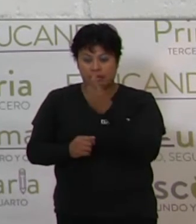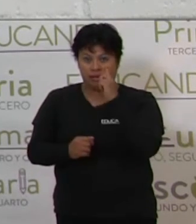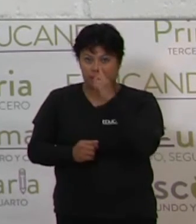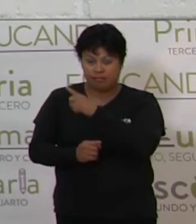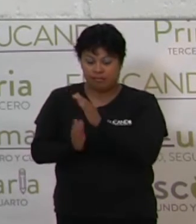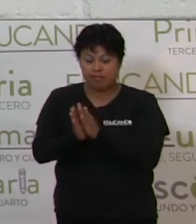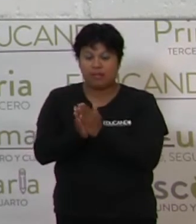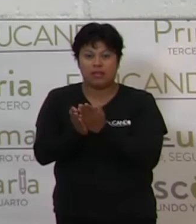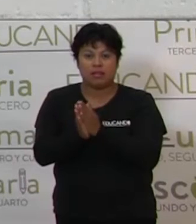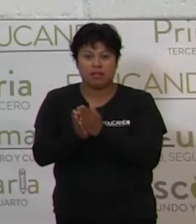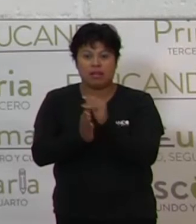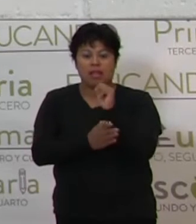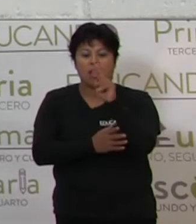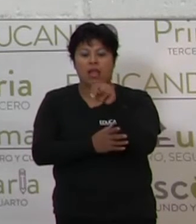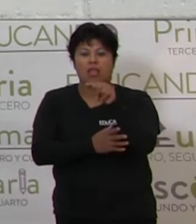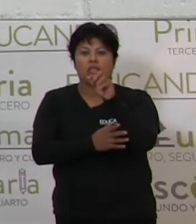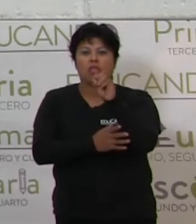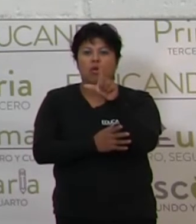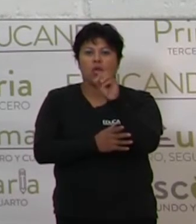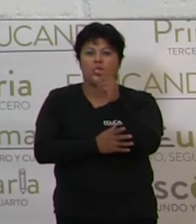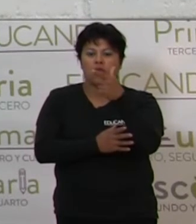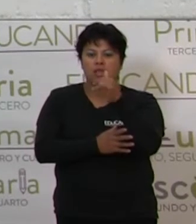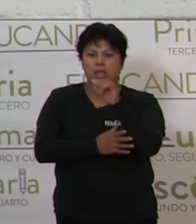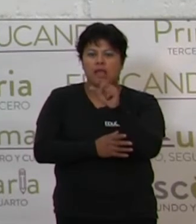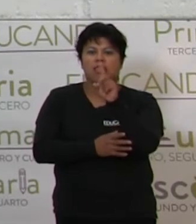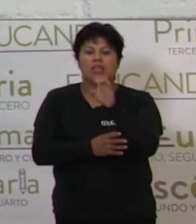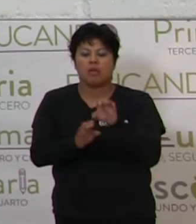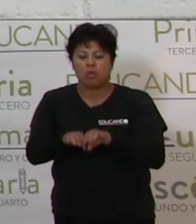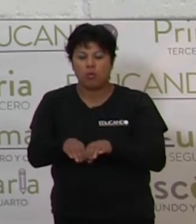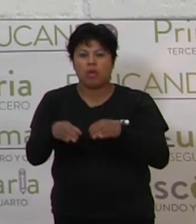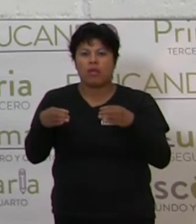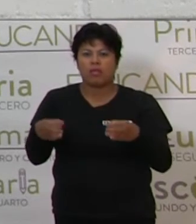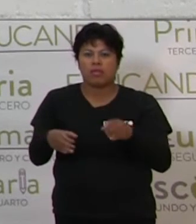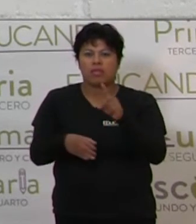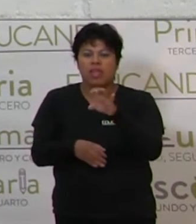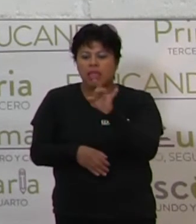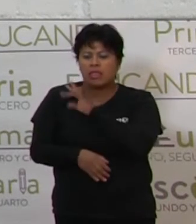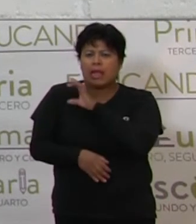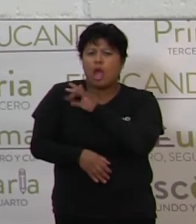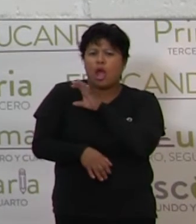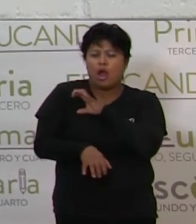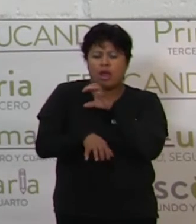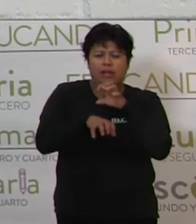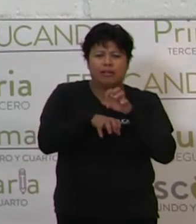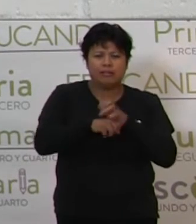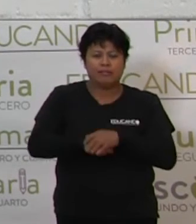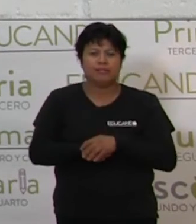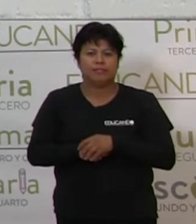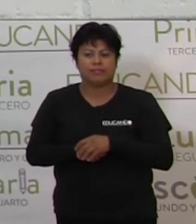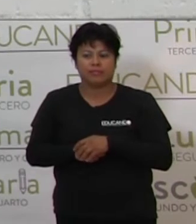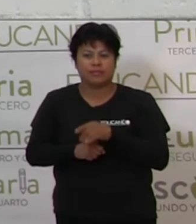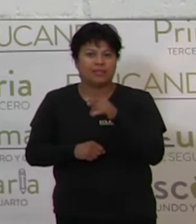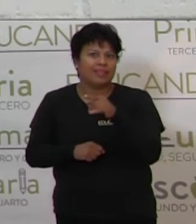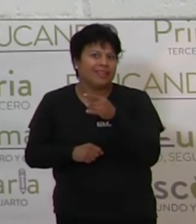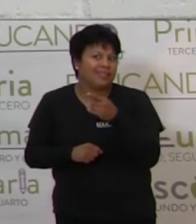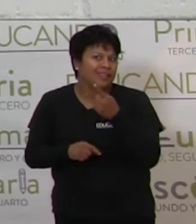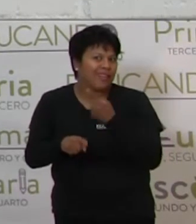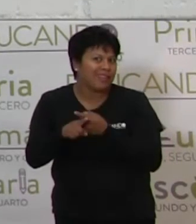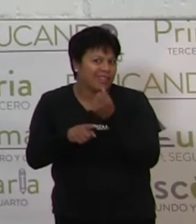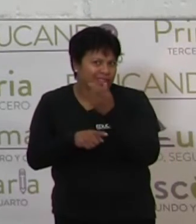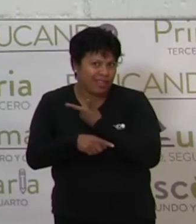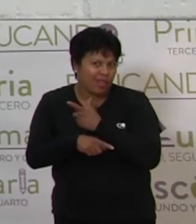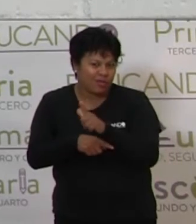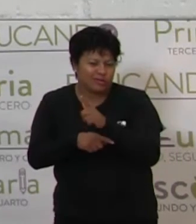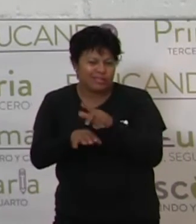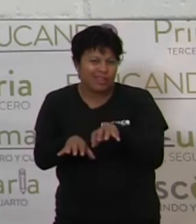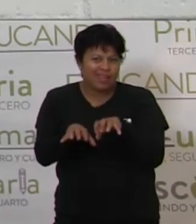de este libro que se llama Antología de Cuentos de Terror. ¿A quién no le gustan